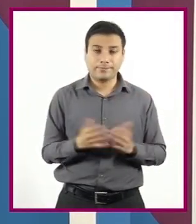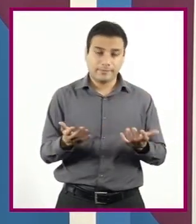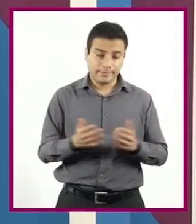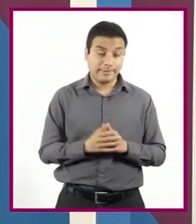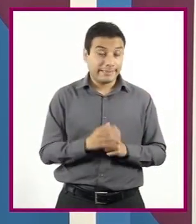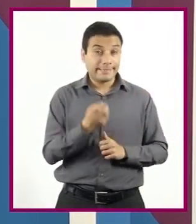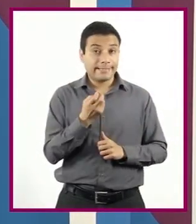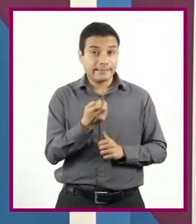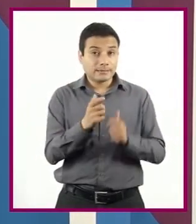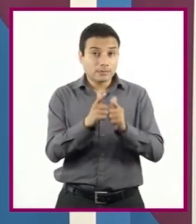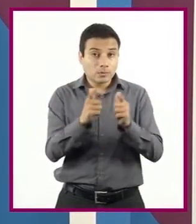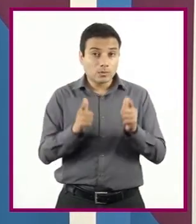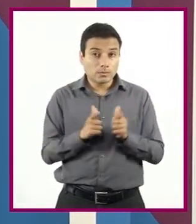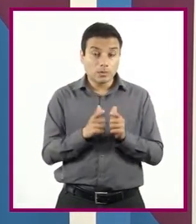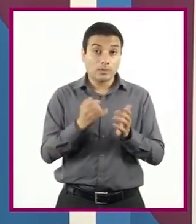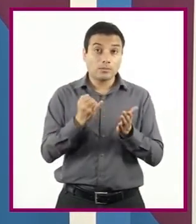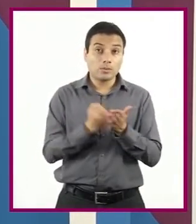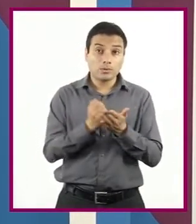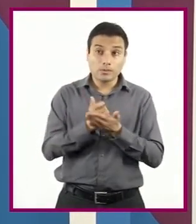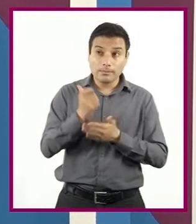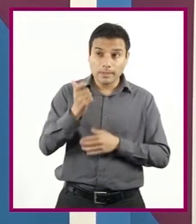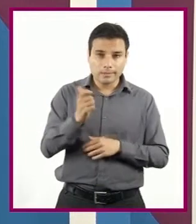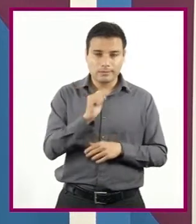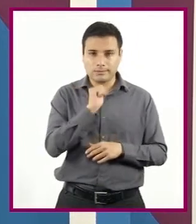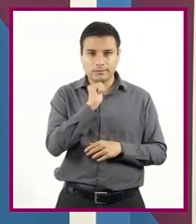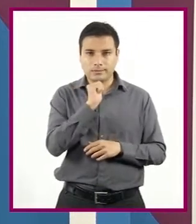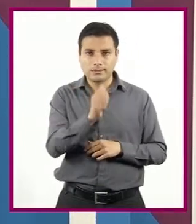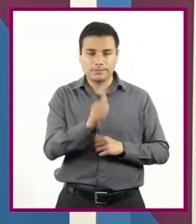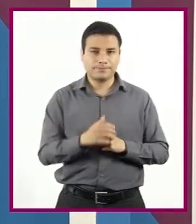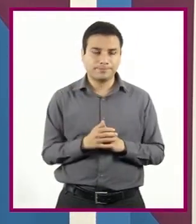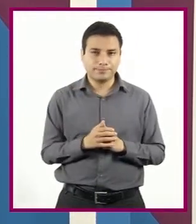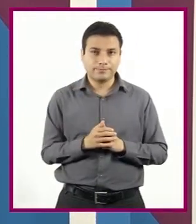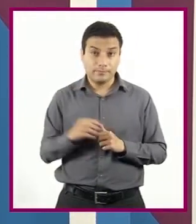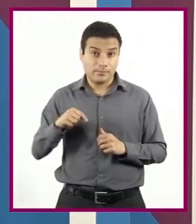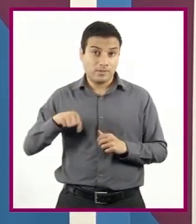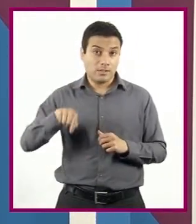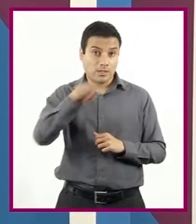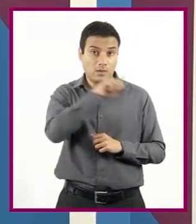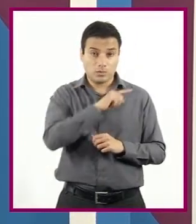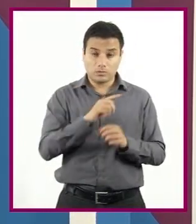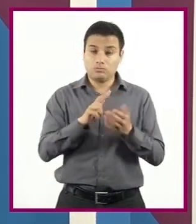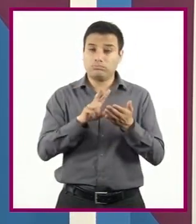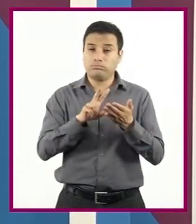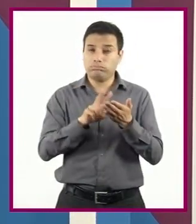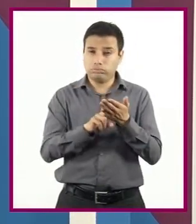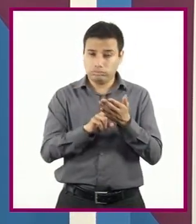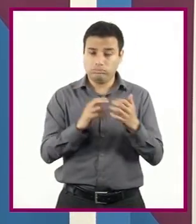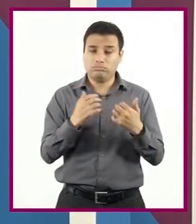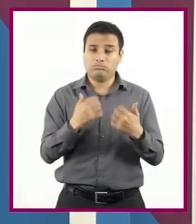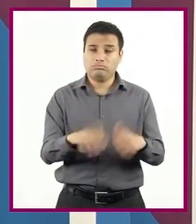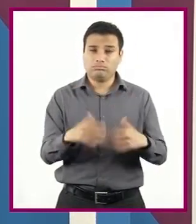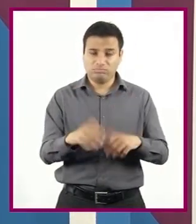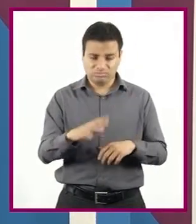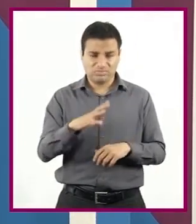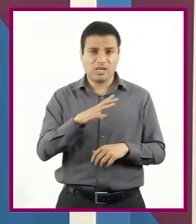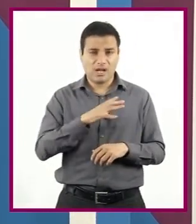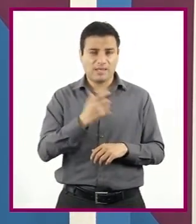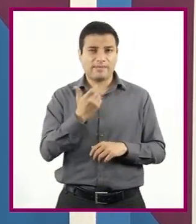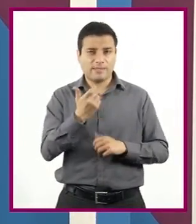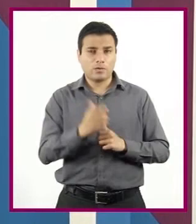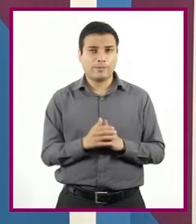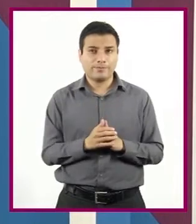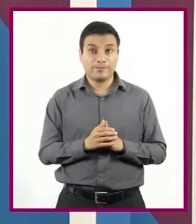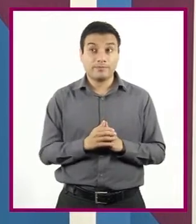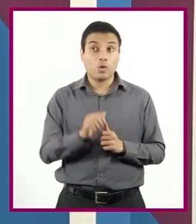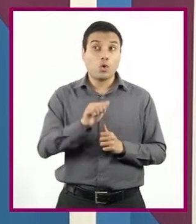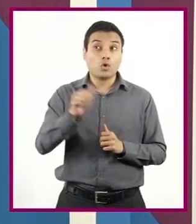estaban exentos de tributos. No obstante, a pesar de que ellos tenían una importancia económica fundamental, la nobleza mexica